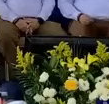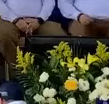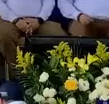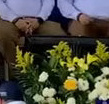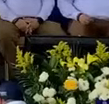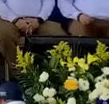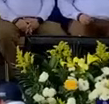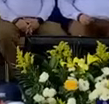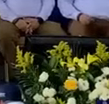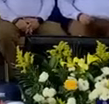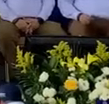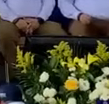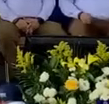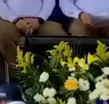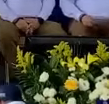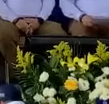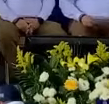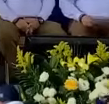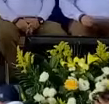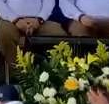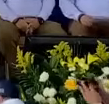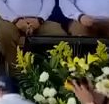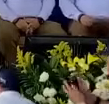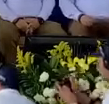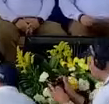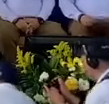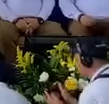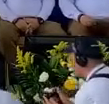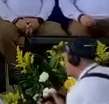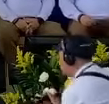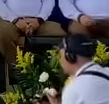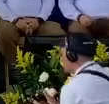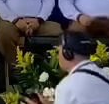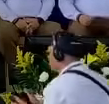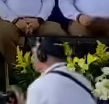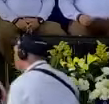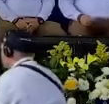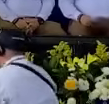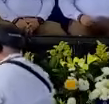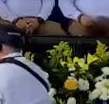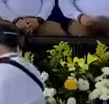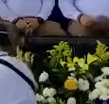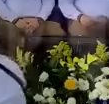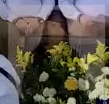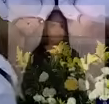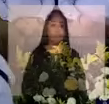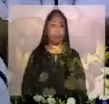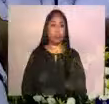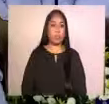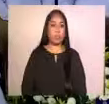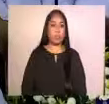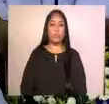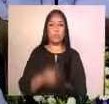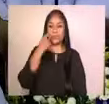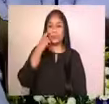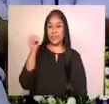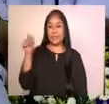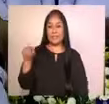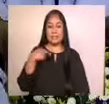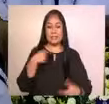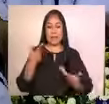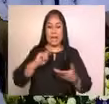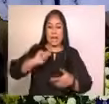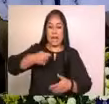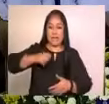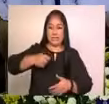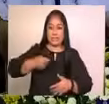renovado, que también tiene todos los estándares internacionales de las normas que se aplican en todo el mundo, pero que no